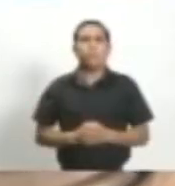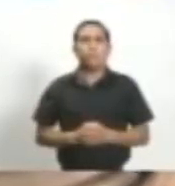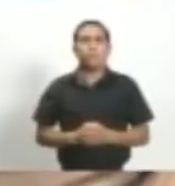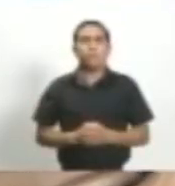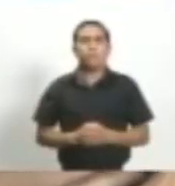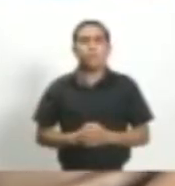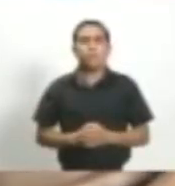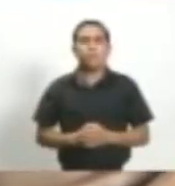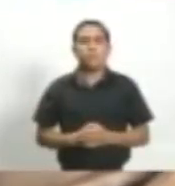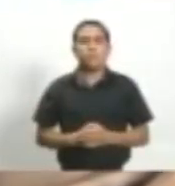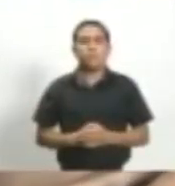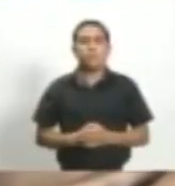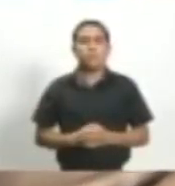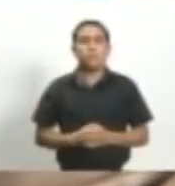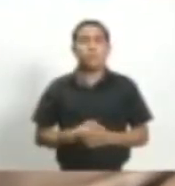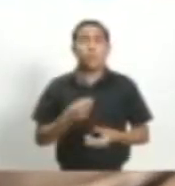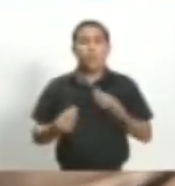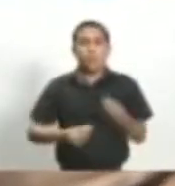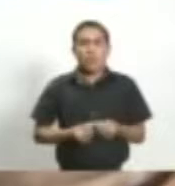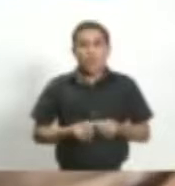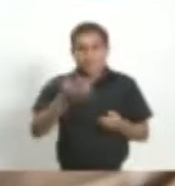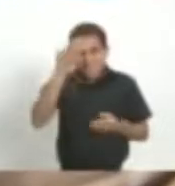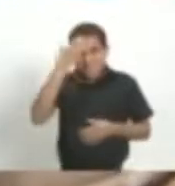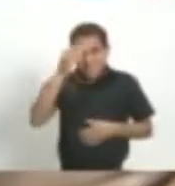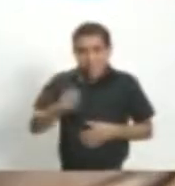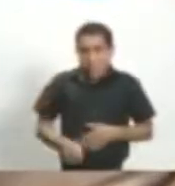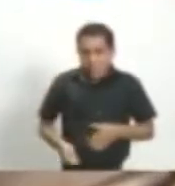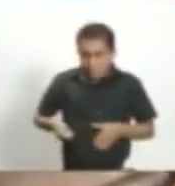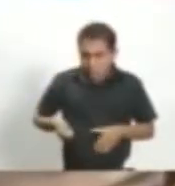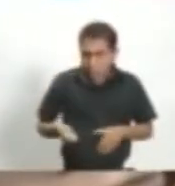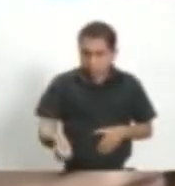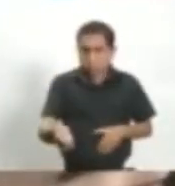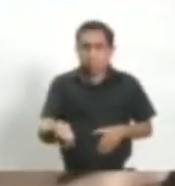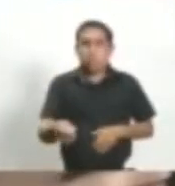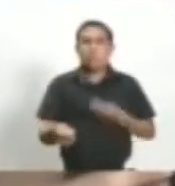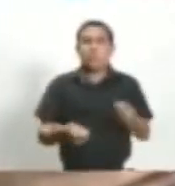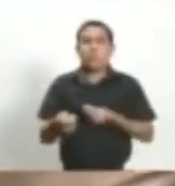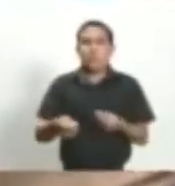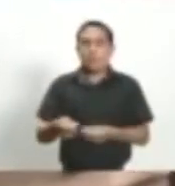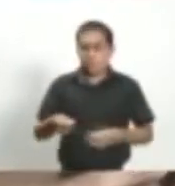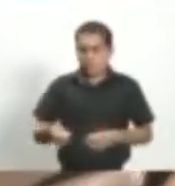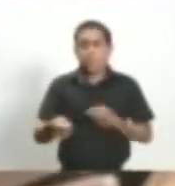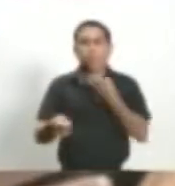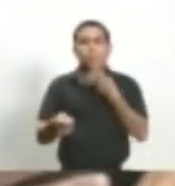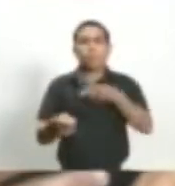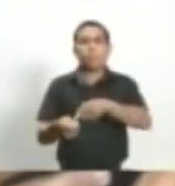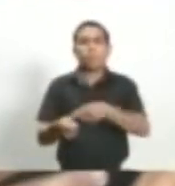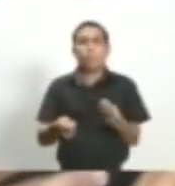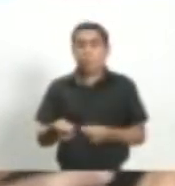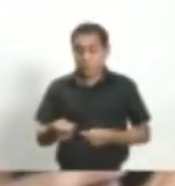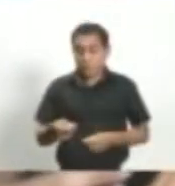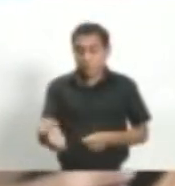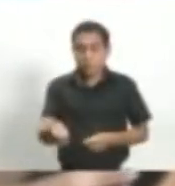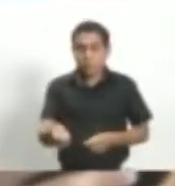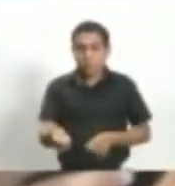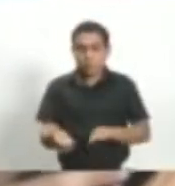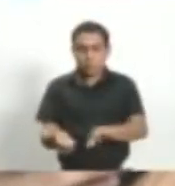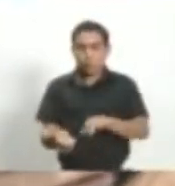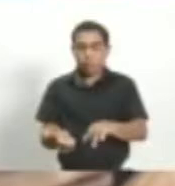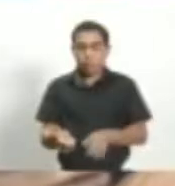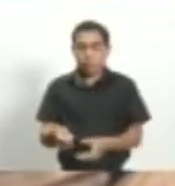Vandalizan el cajero electrónico introduciendo una tarjeta con un líquido que afecta este